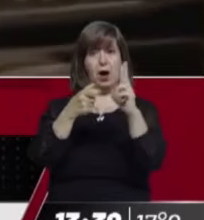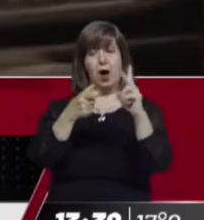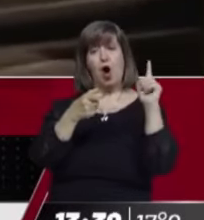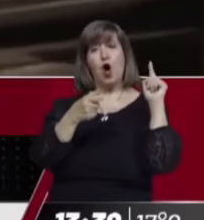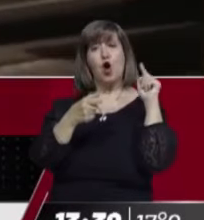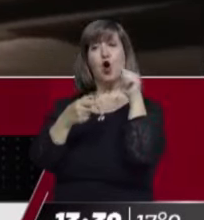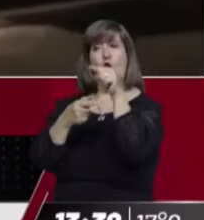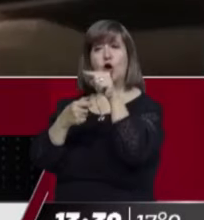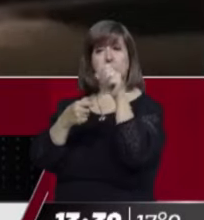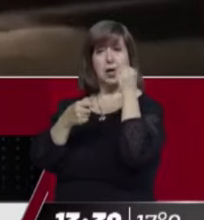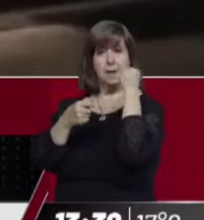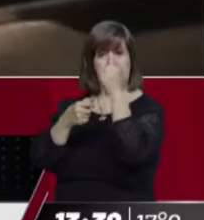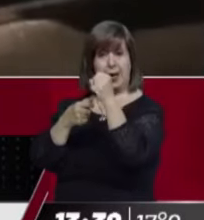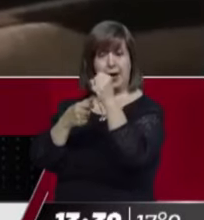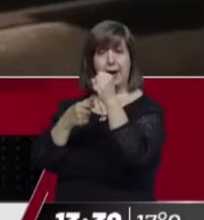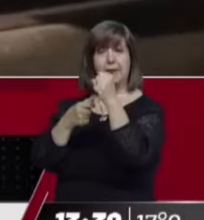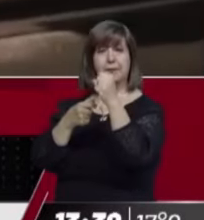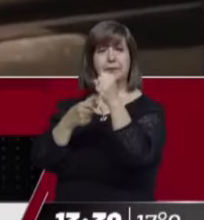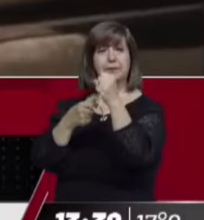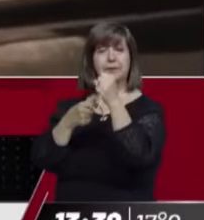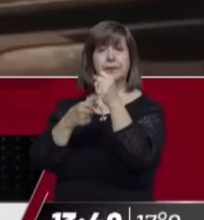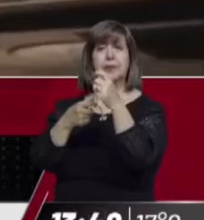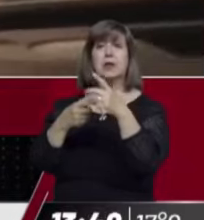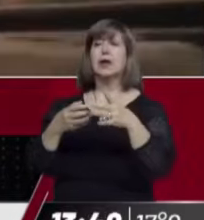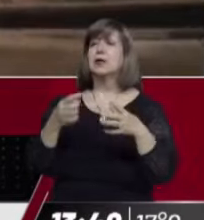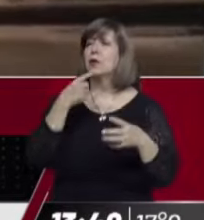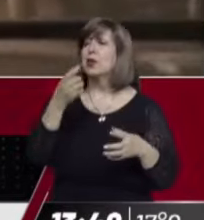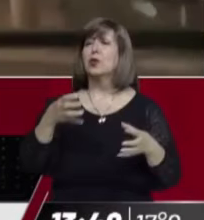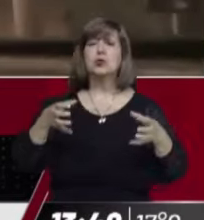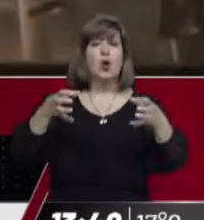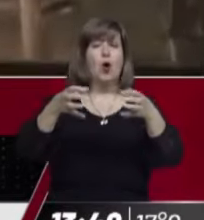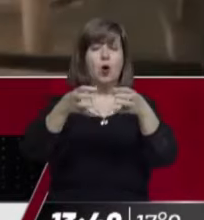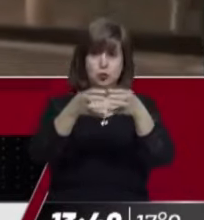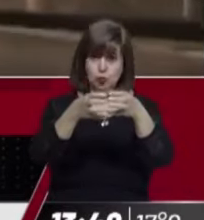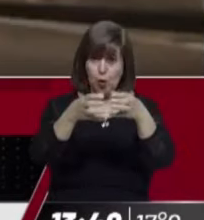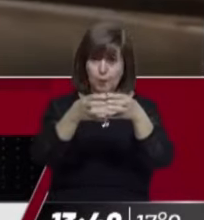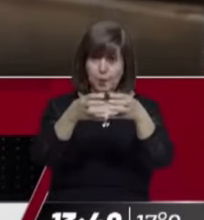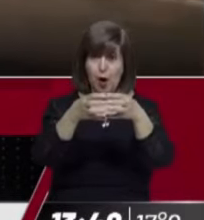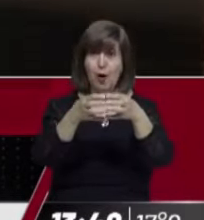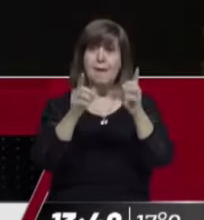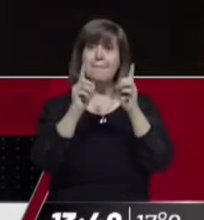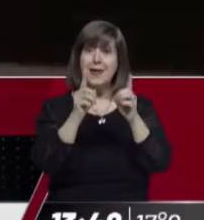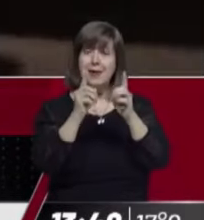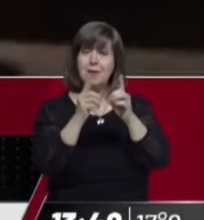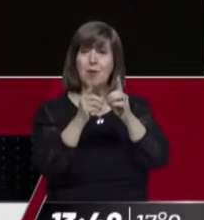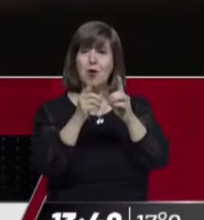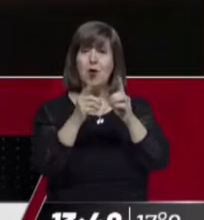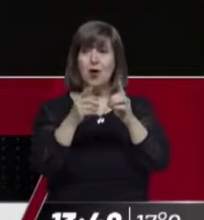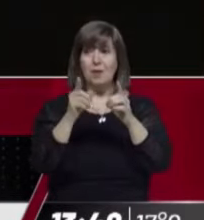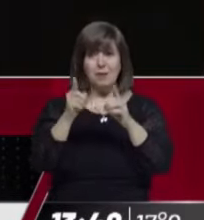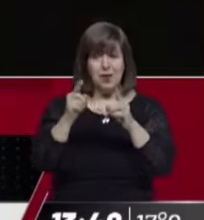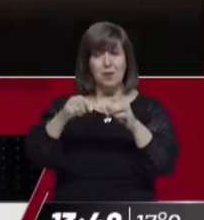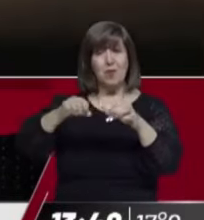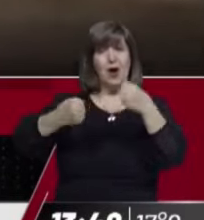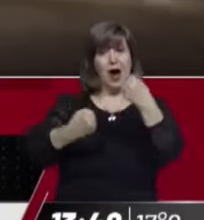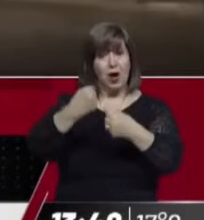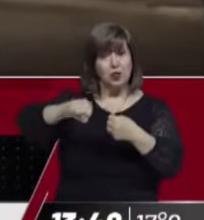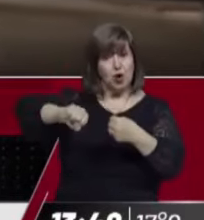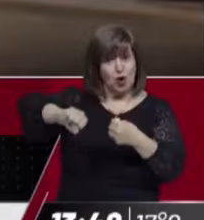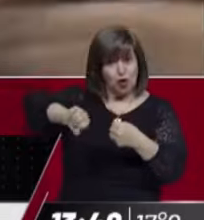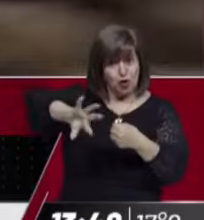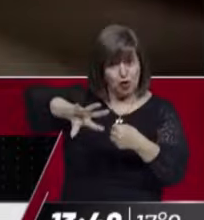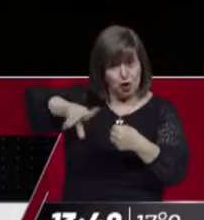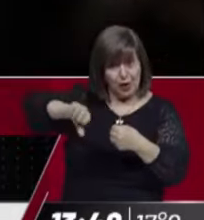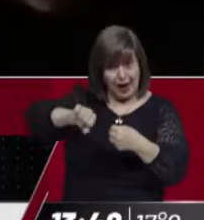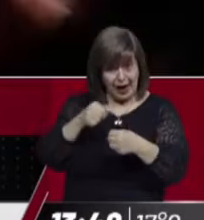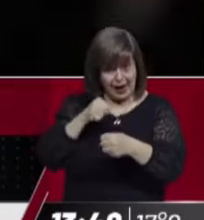estaban buscando hablar ni nada de eso este grupo no era el que o no saben ustedes si es el que rompió el auto no no la verdad que no